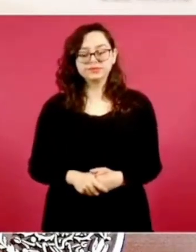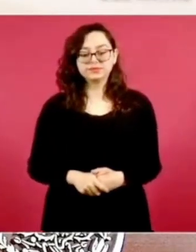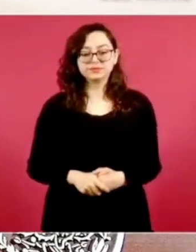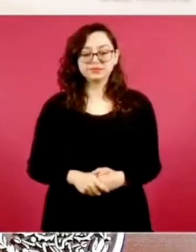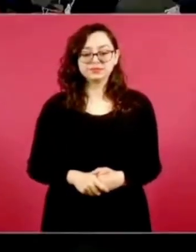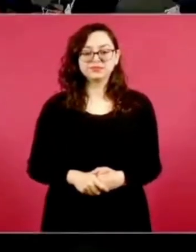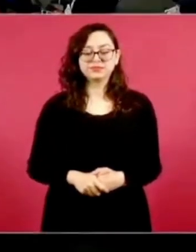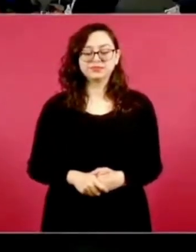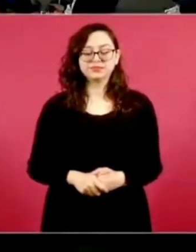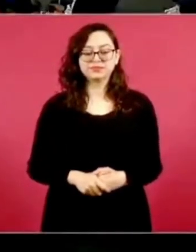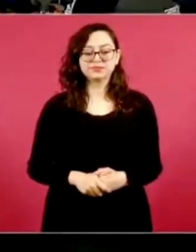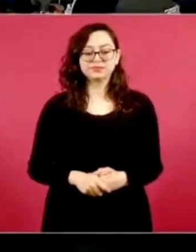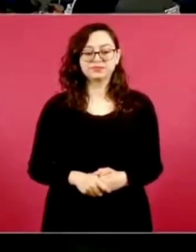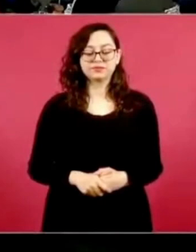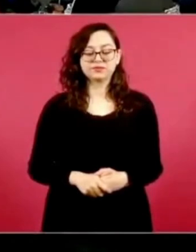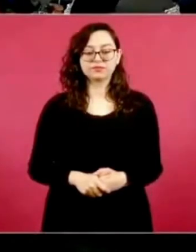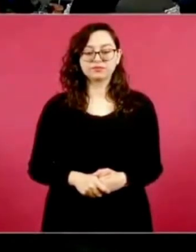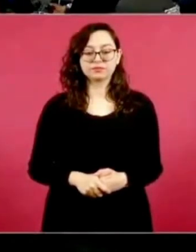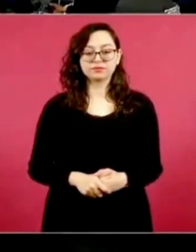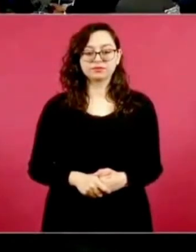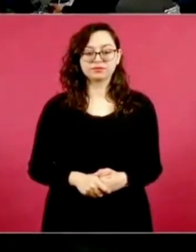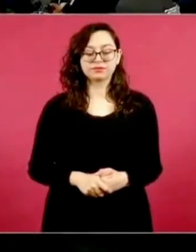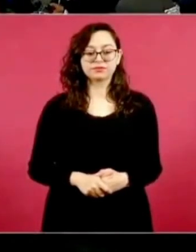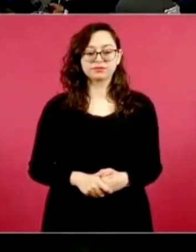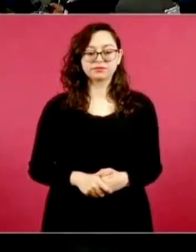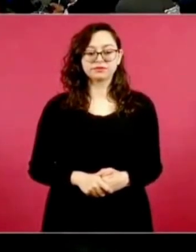No, pero no vamos a poder.